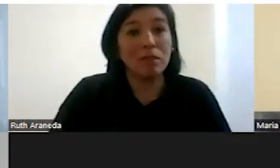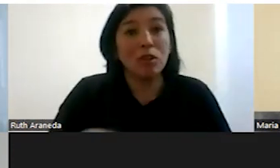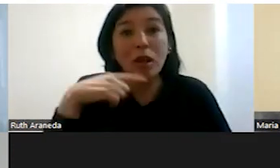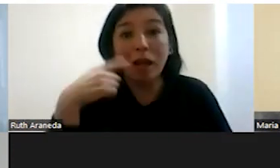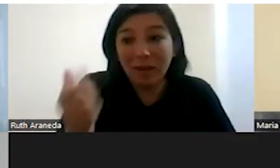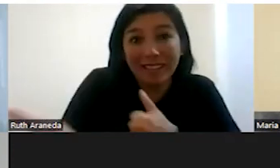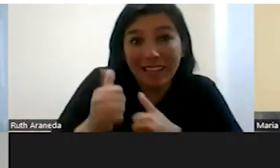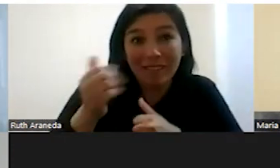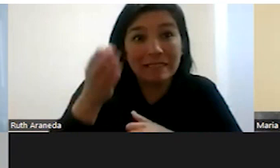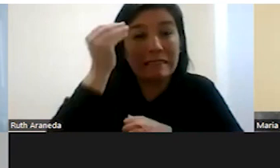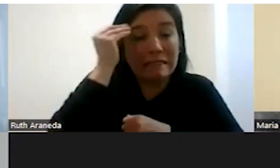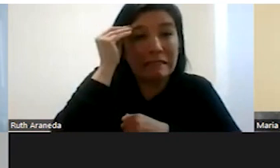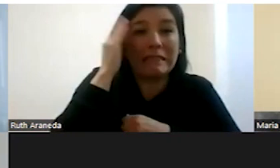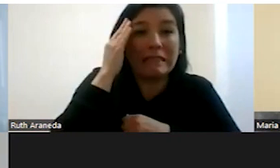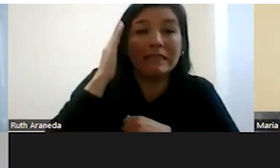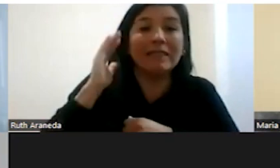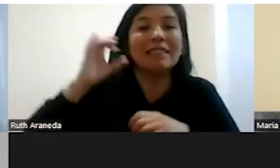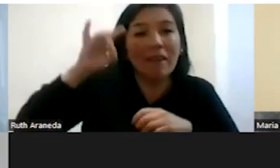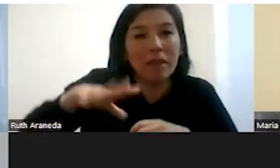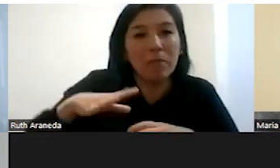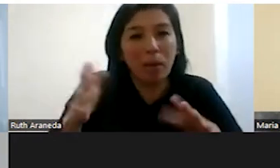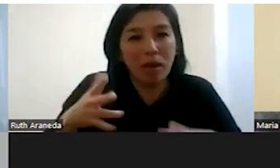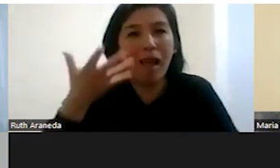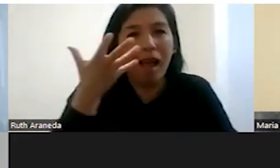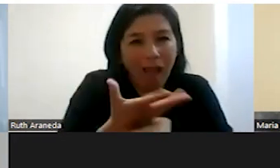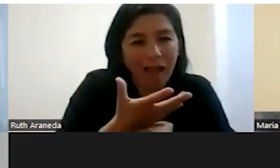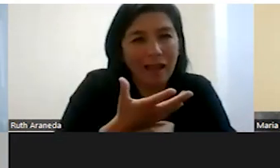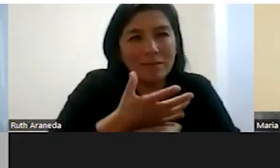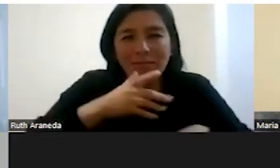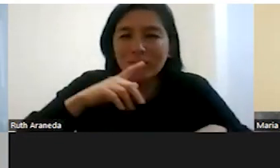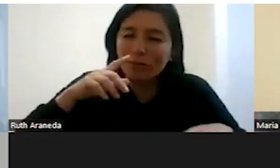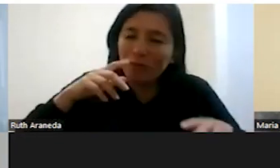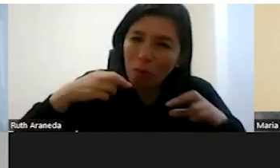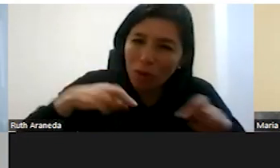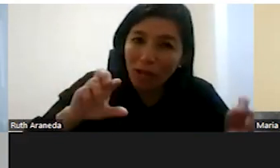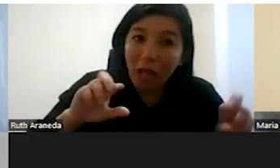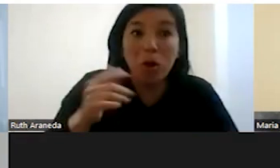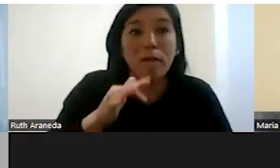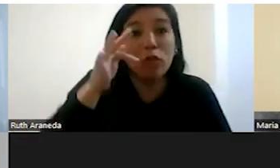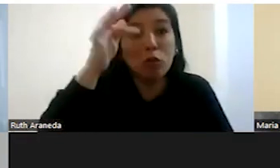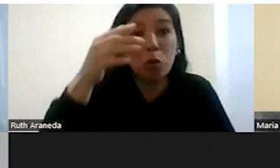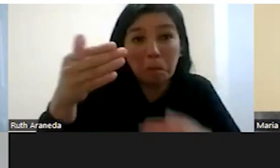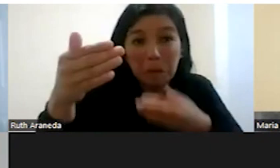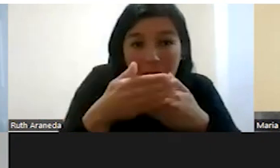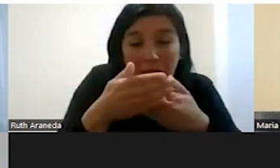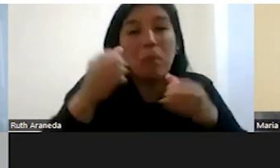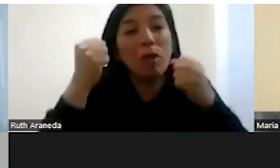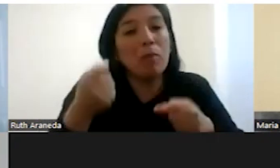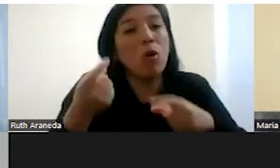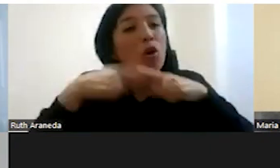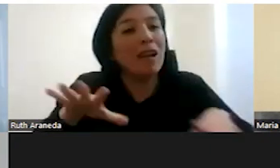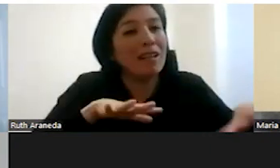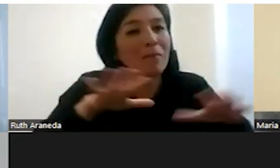desafíos, sabemos que podemos tener muchas instancias hacia adelante y esperamos en un futuro no muy lejano poder ofrecerle otras actividades